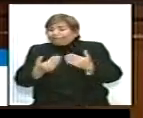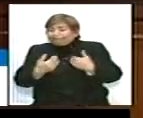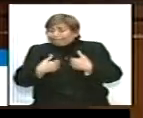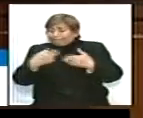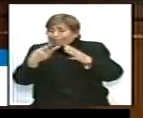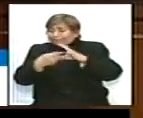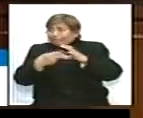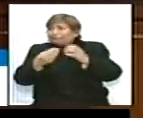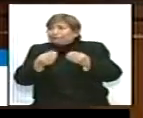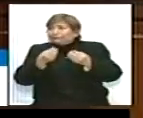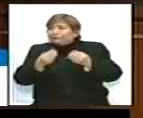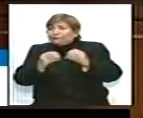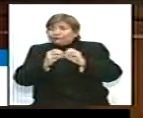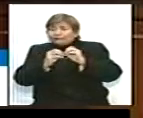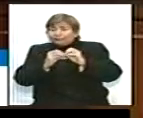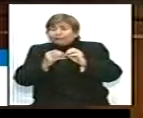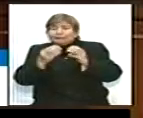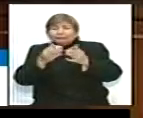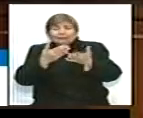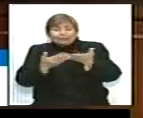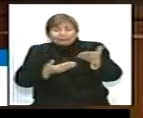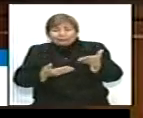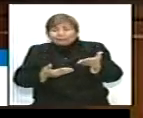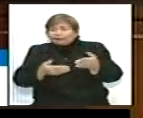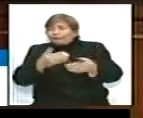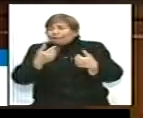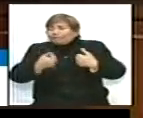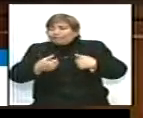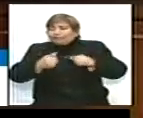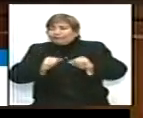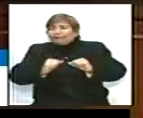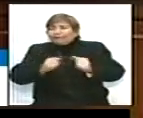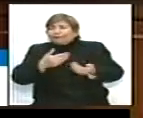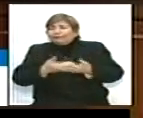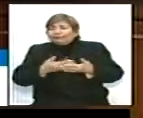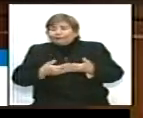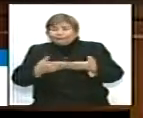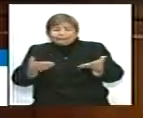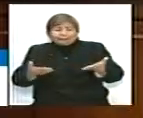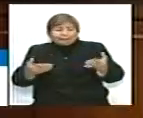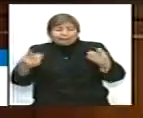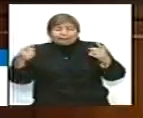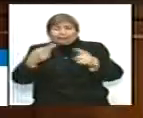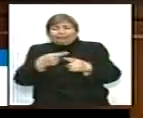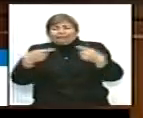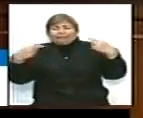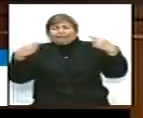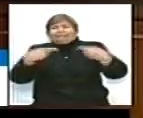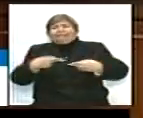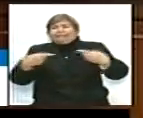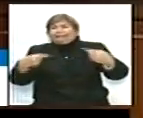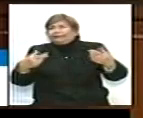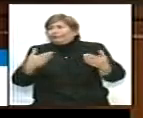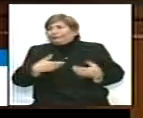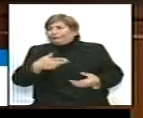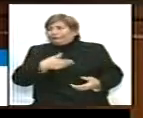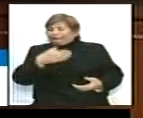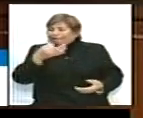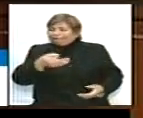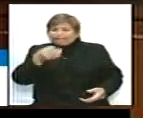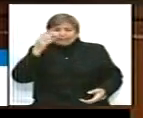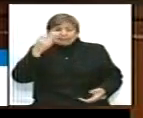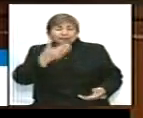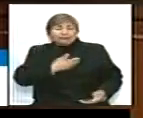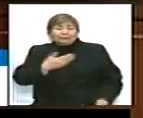que ver cómo corregirla, cómo solucionar para poder evitar este tipo de enfrentamientos, presidente. Consideramos que